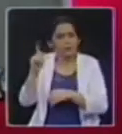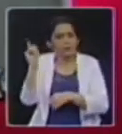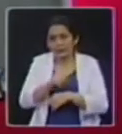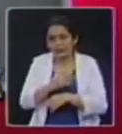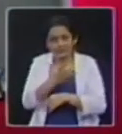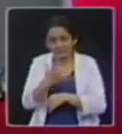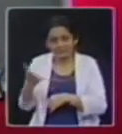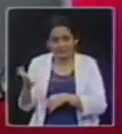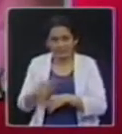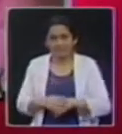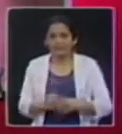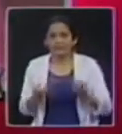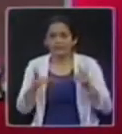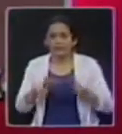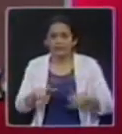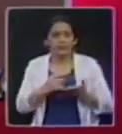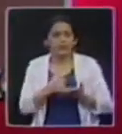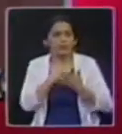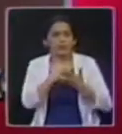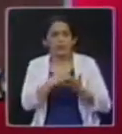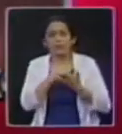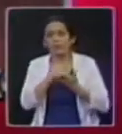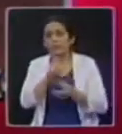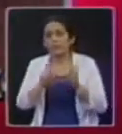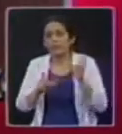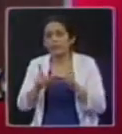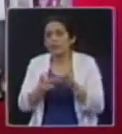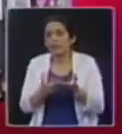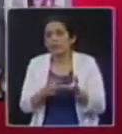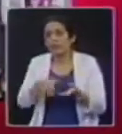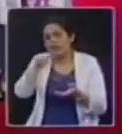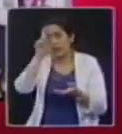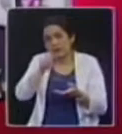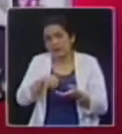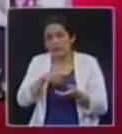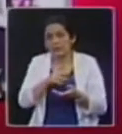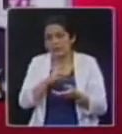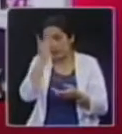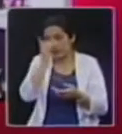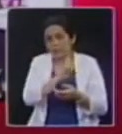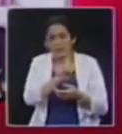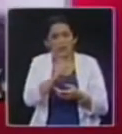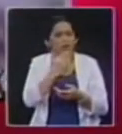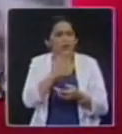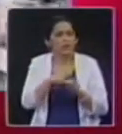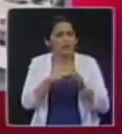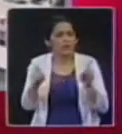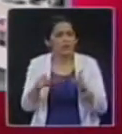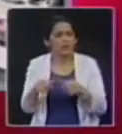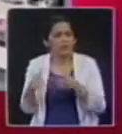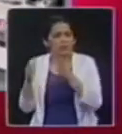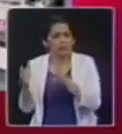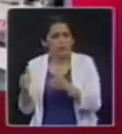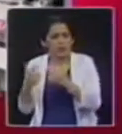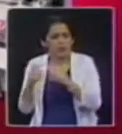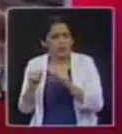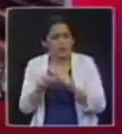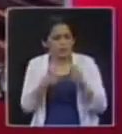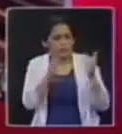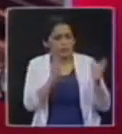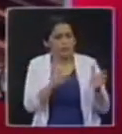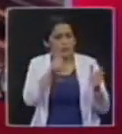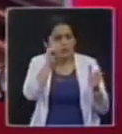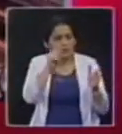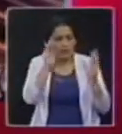poco la alternativa a los diferentes tipos de consumidores para que ellos decidan. ¿Y cuál es la diferencia entre ambas? Que básicamente una hay que